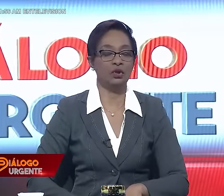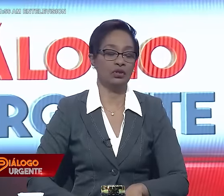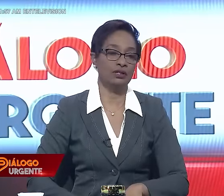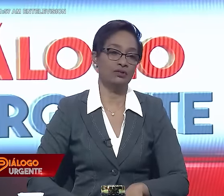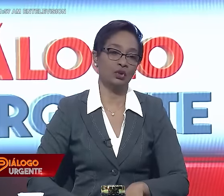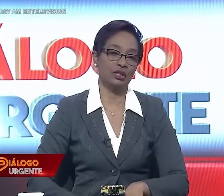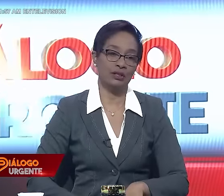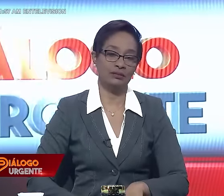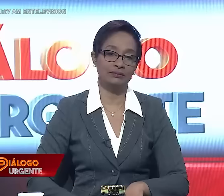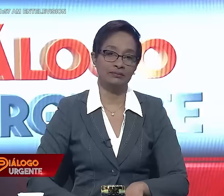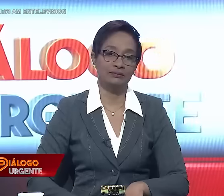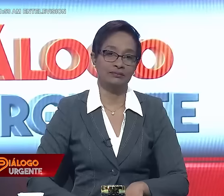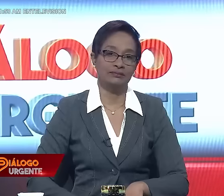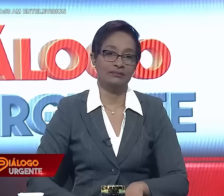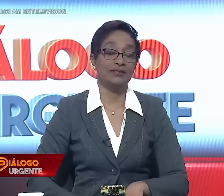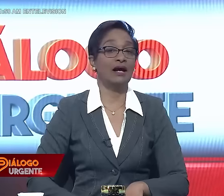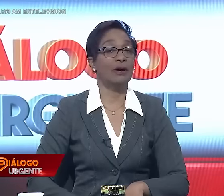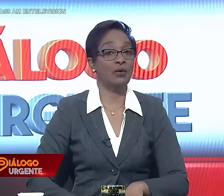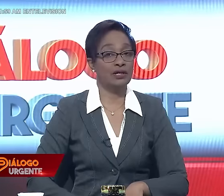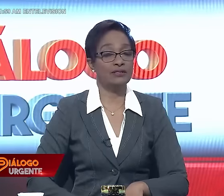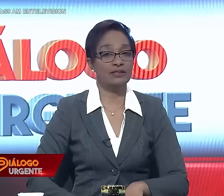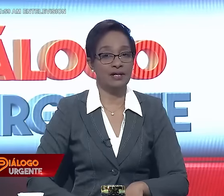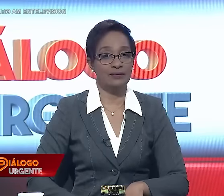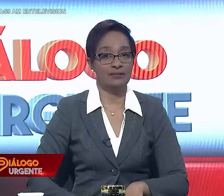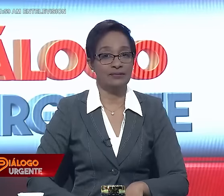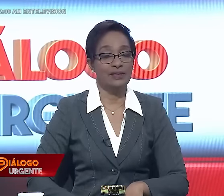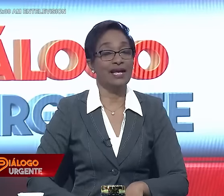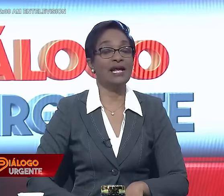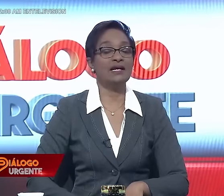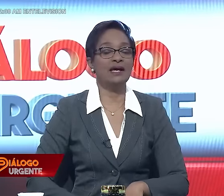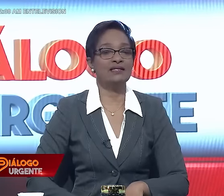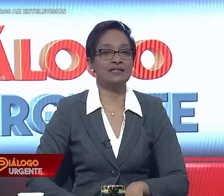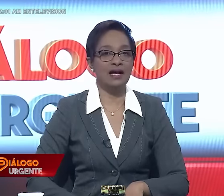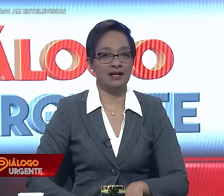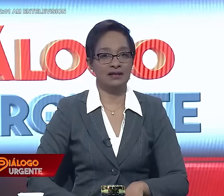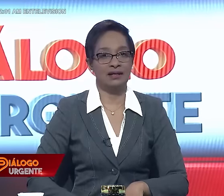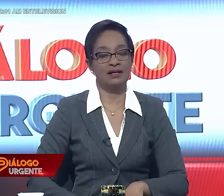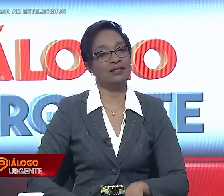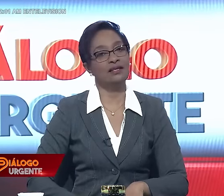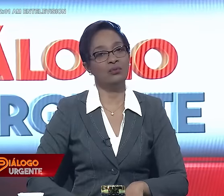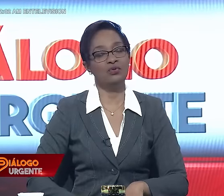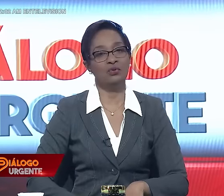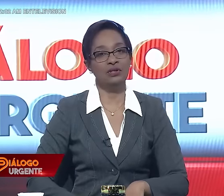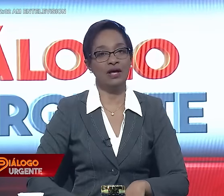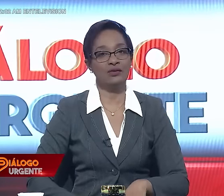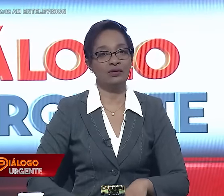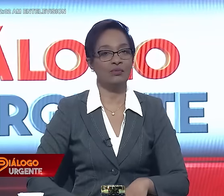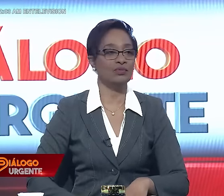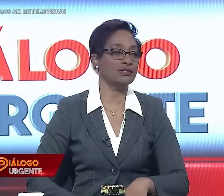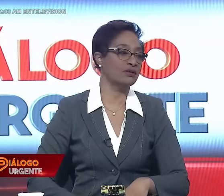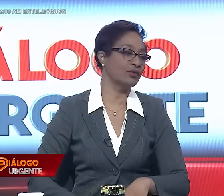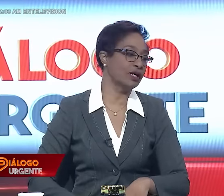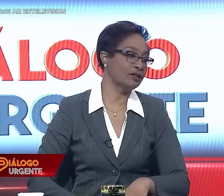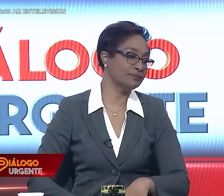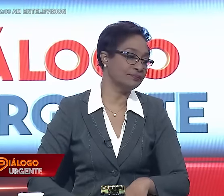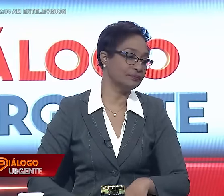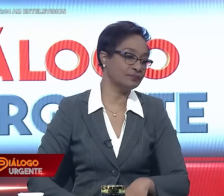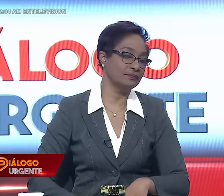director del Indotel, trabajó el que está. El que está, hay que tener mucho cuidado, ¿qué vamos a hacer con